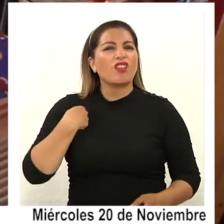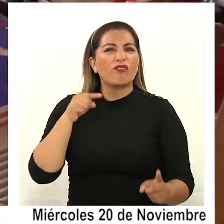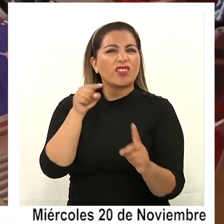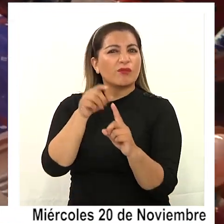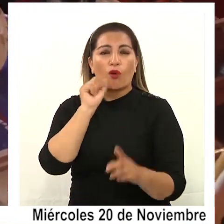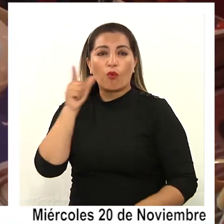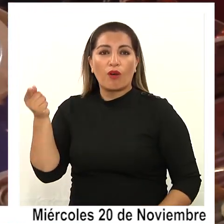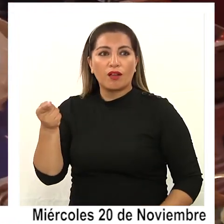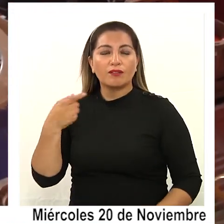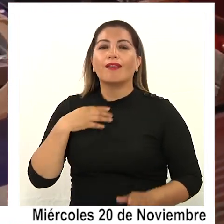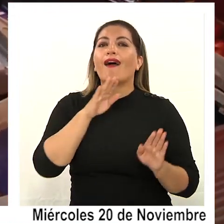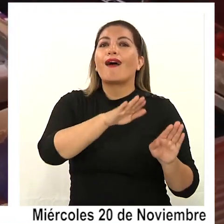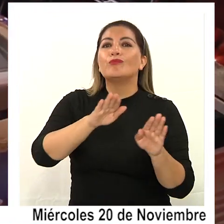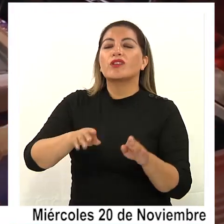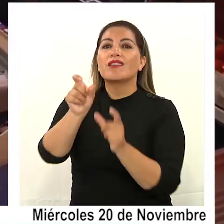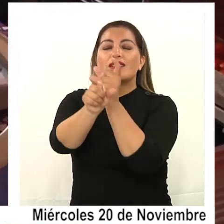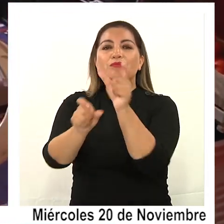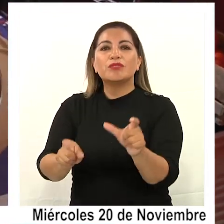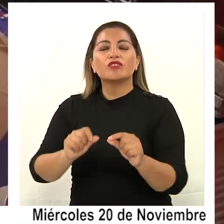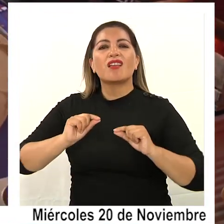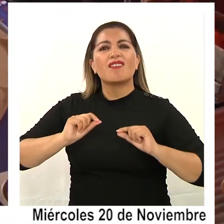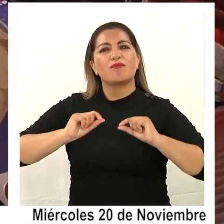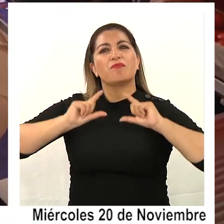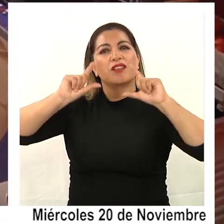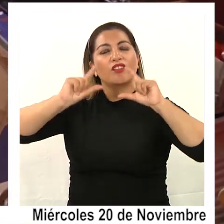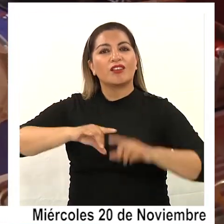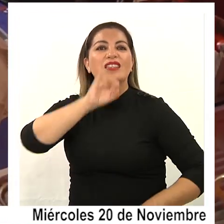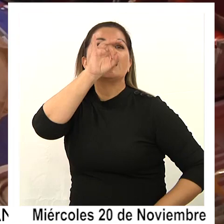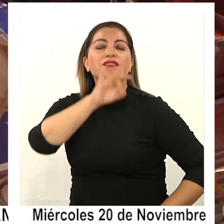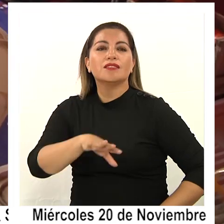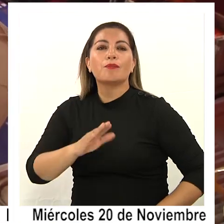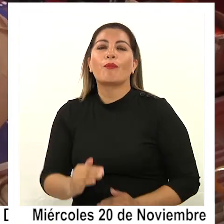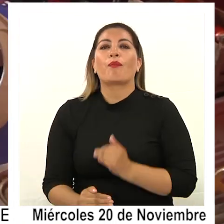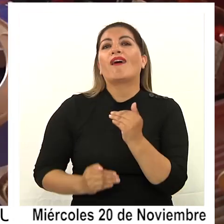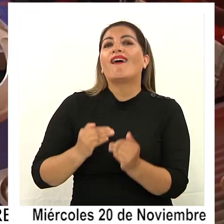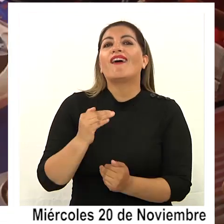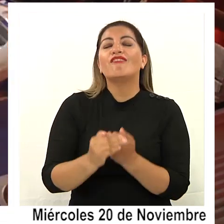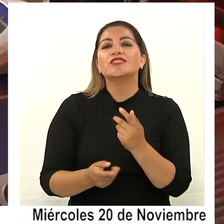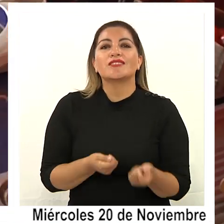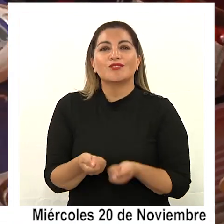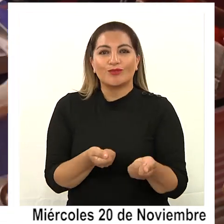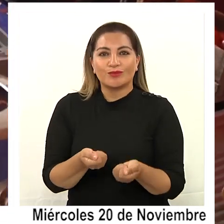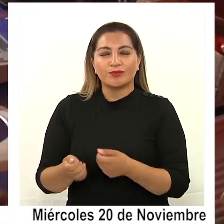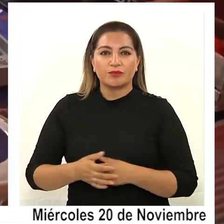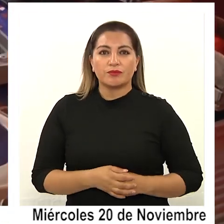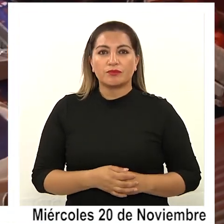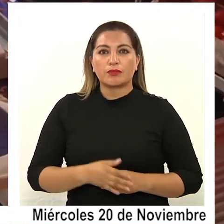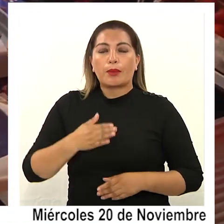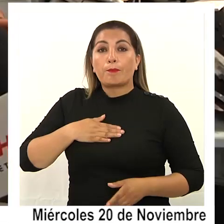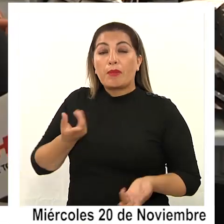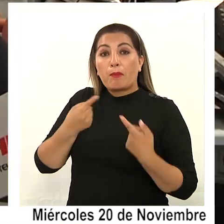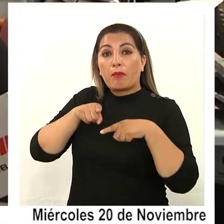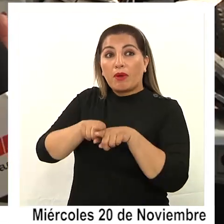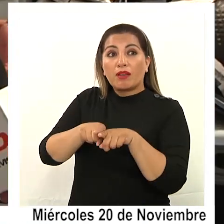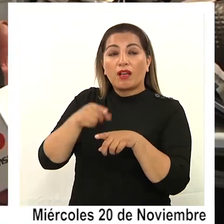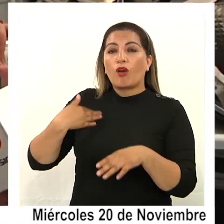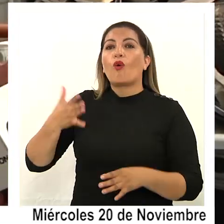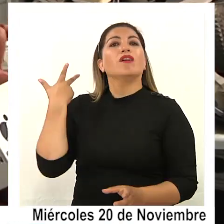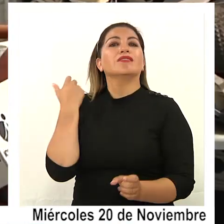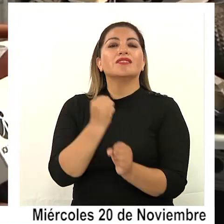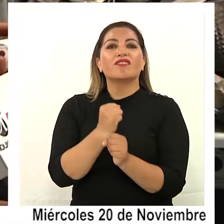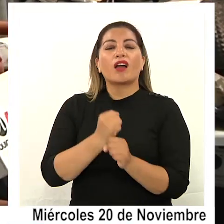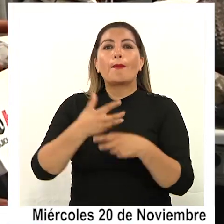objetivo es apoyar a emprendedores chilenos para que saquen adelante sus negocios. Mi pareja como había trabajado como